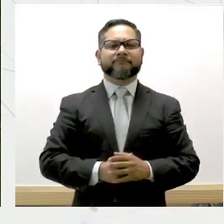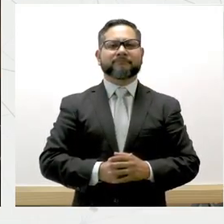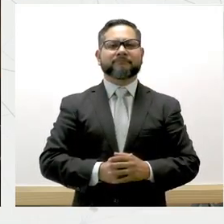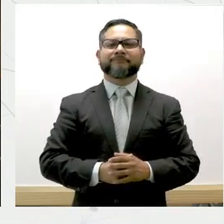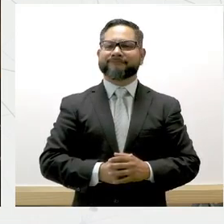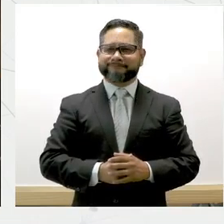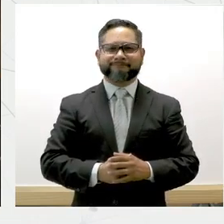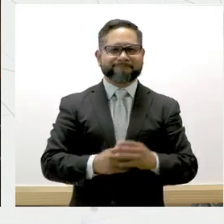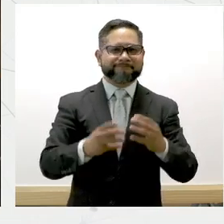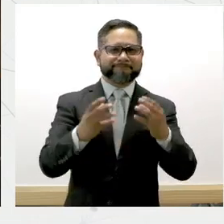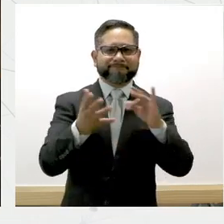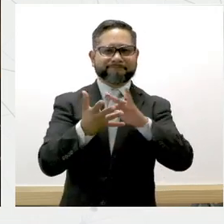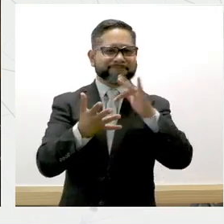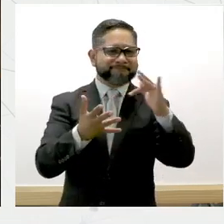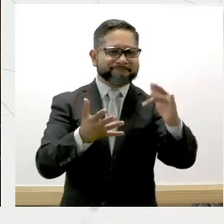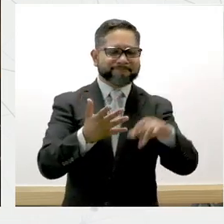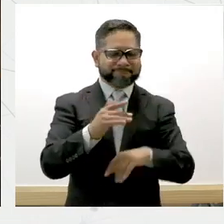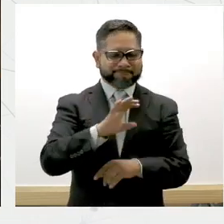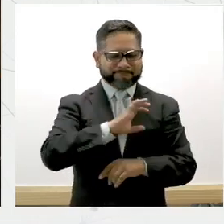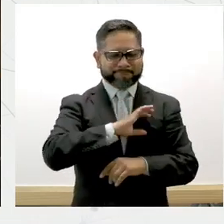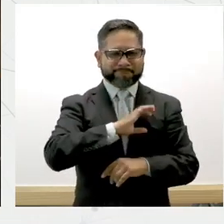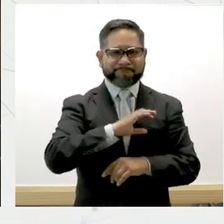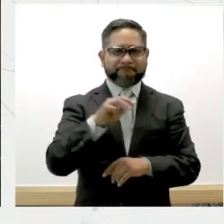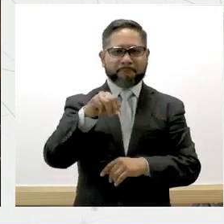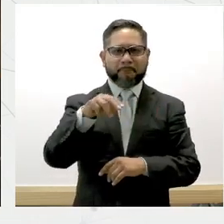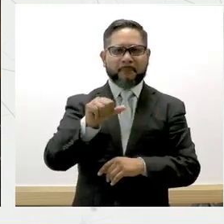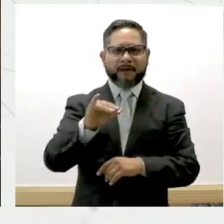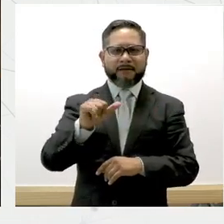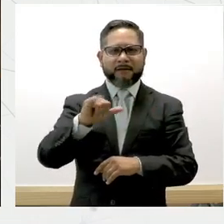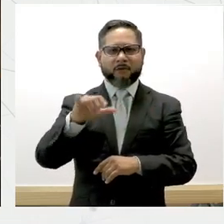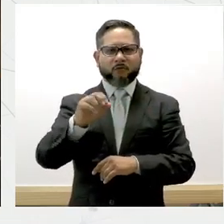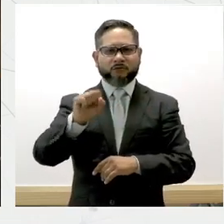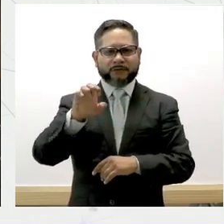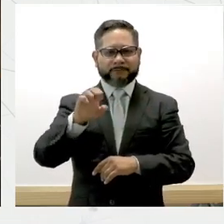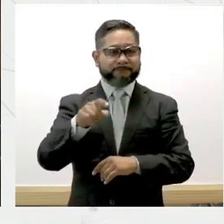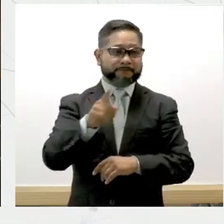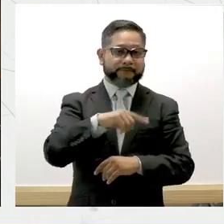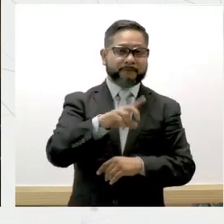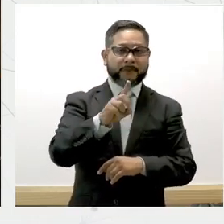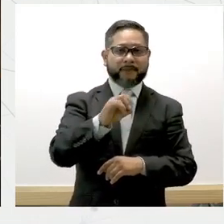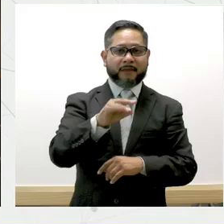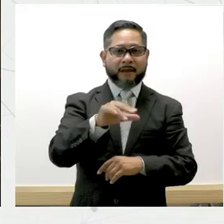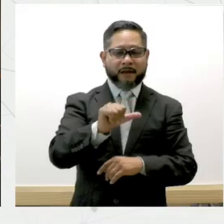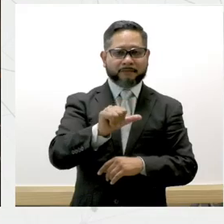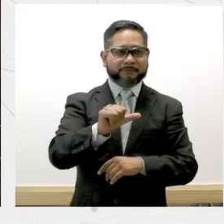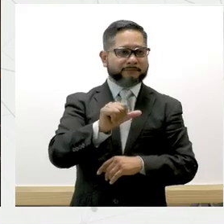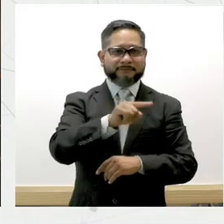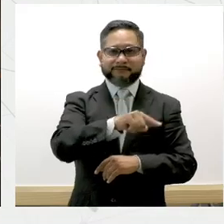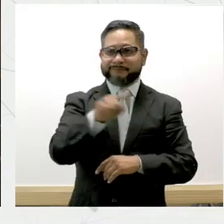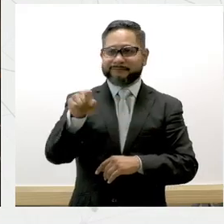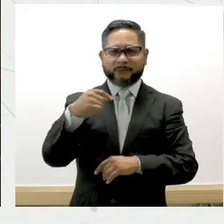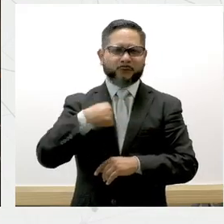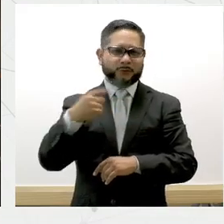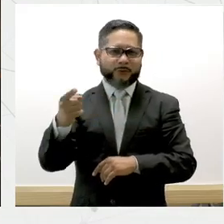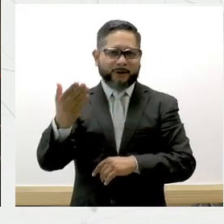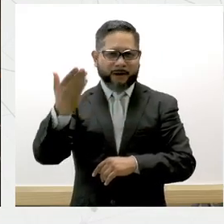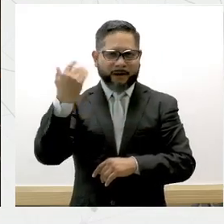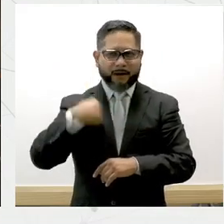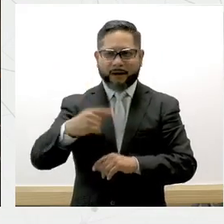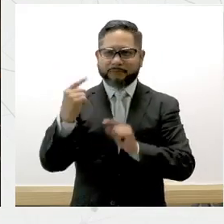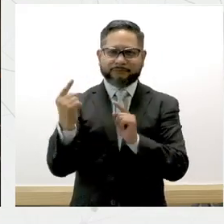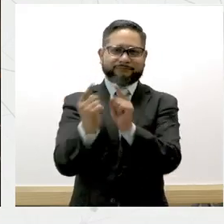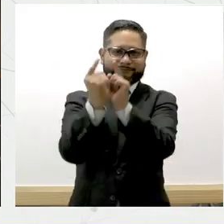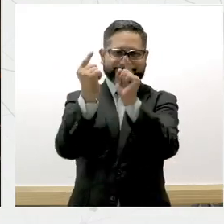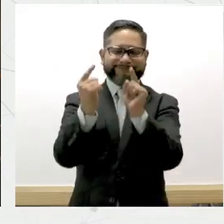Muchísimas gracias, queridas María José, querida Diana y sobre todo a ti, Diana, con quien tuve la ocasión de coincidir precisamente